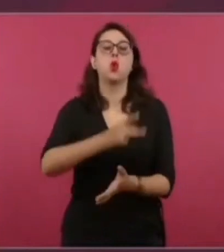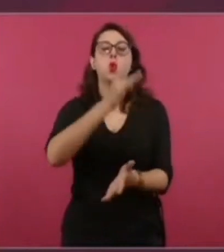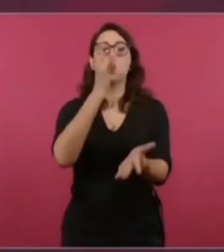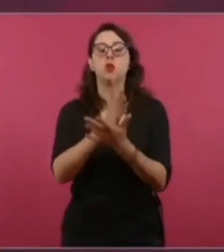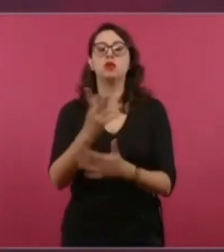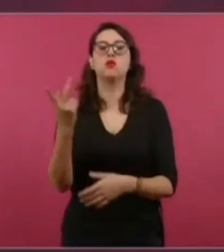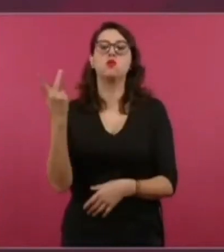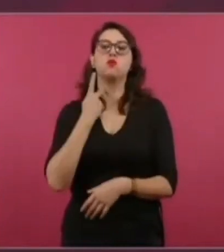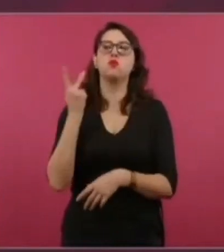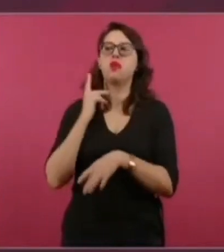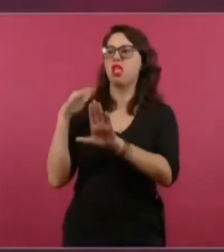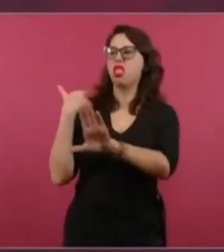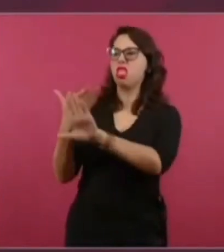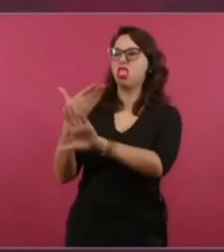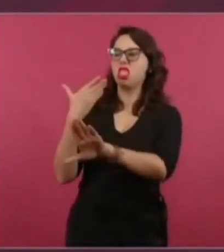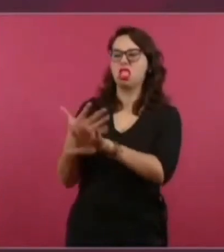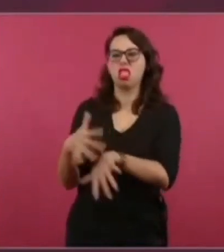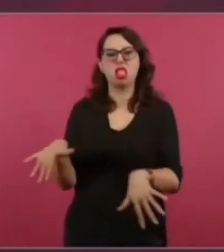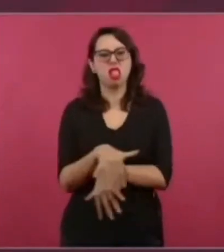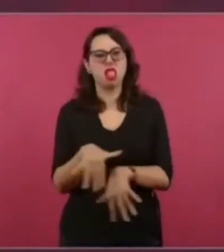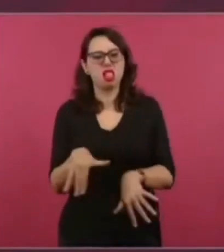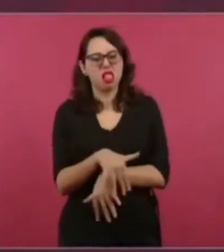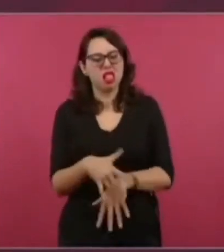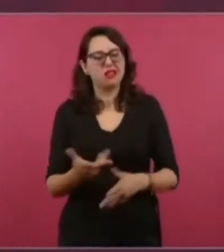una autoridad local,